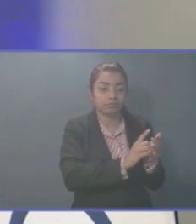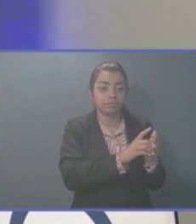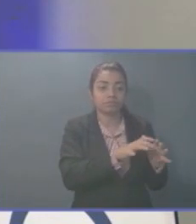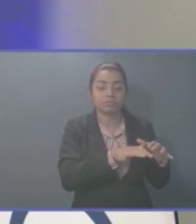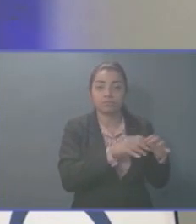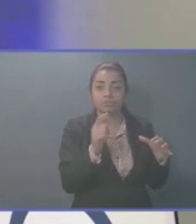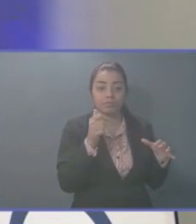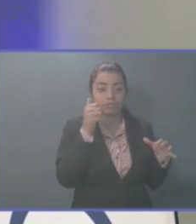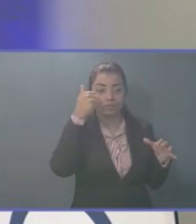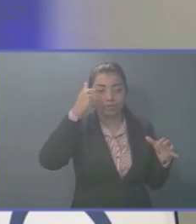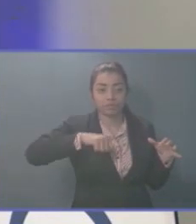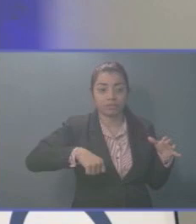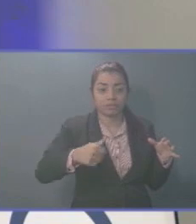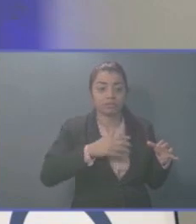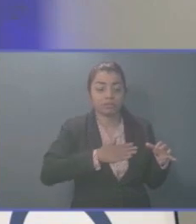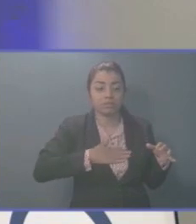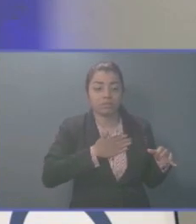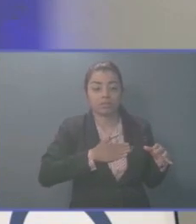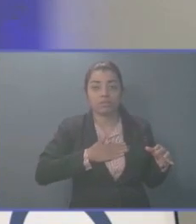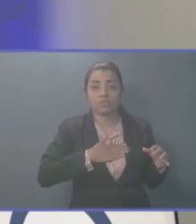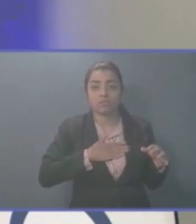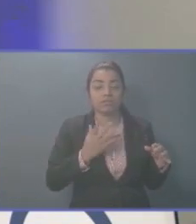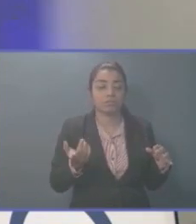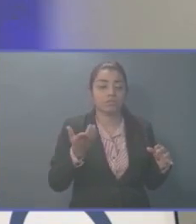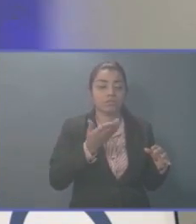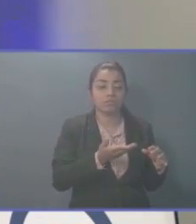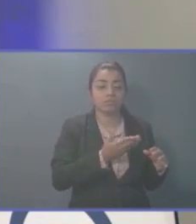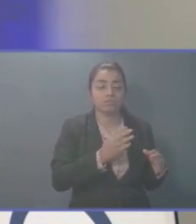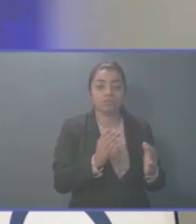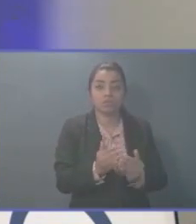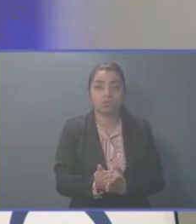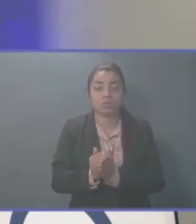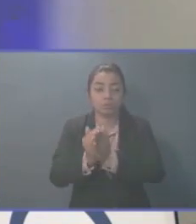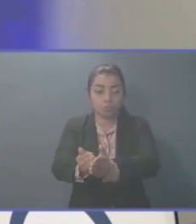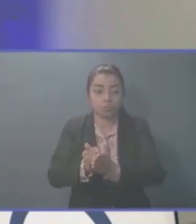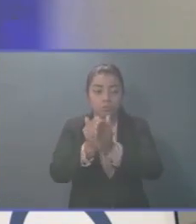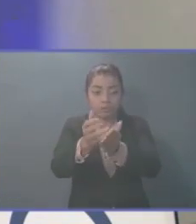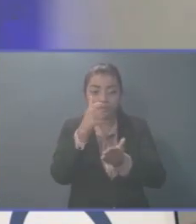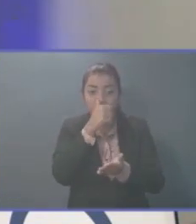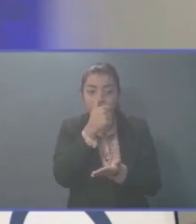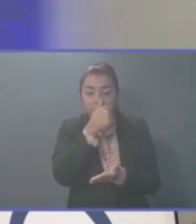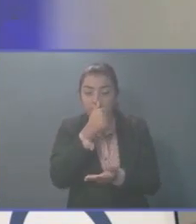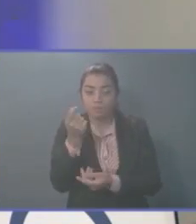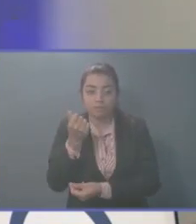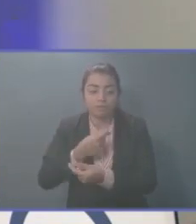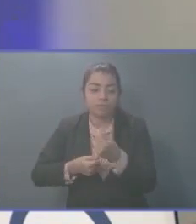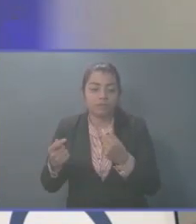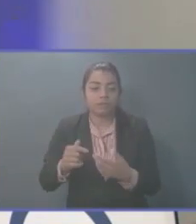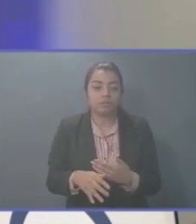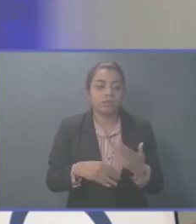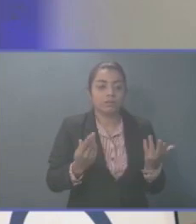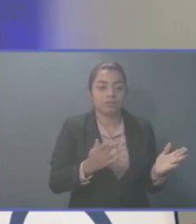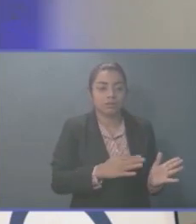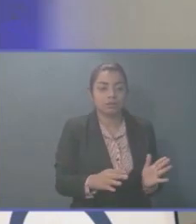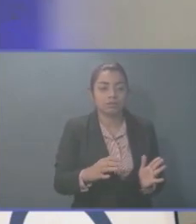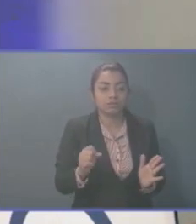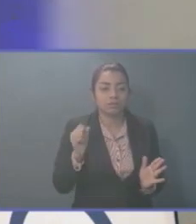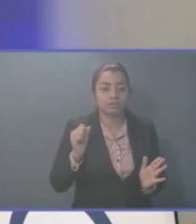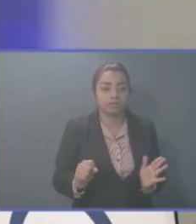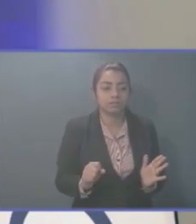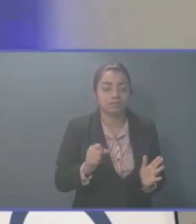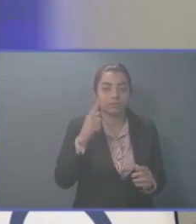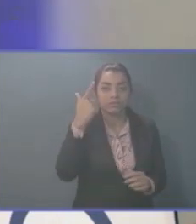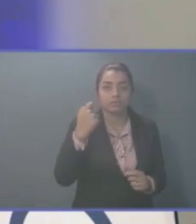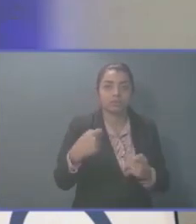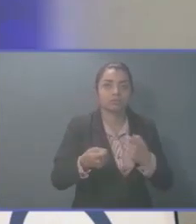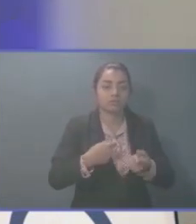que qué lamentable porque ese buque iba a ayudar al combate al narcotráfico, que no sé qué, que no sé cuánto. En